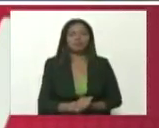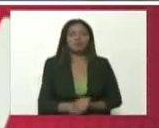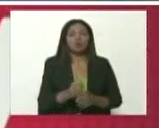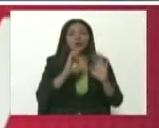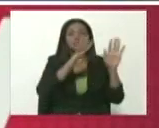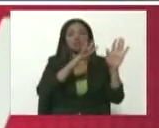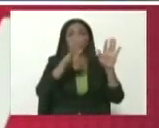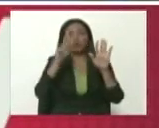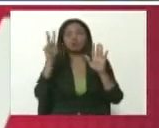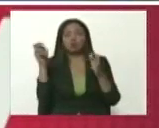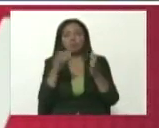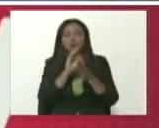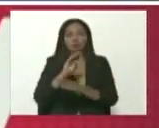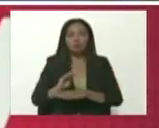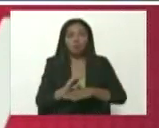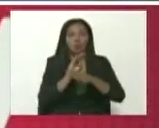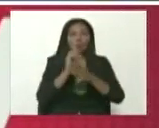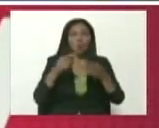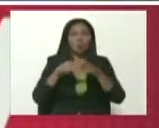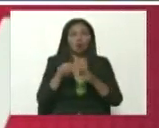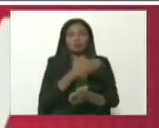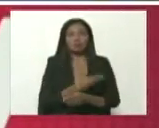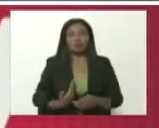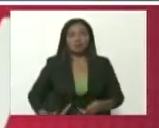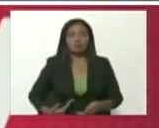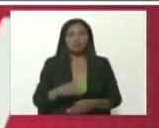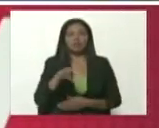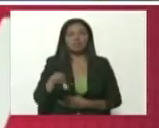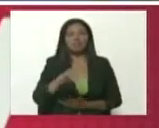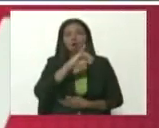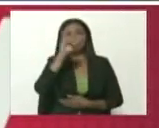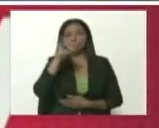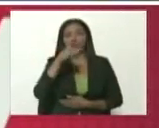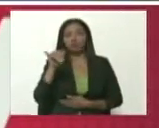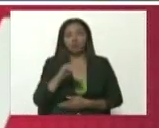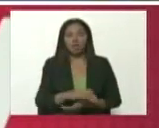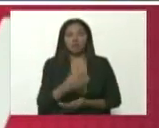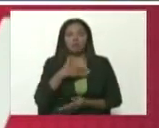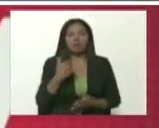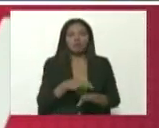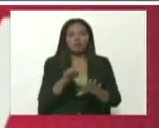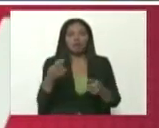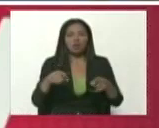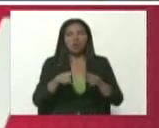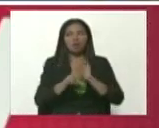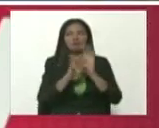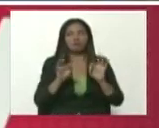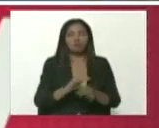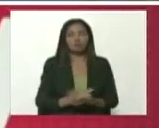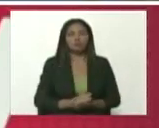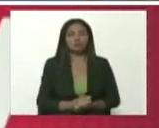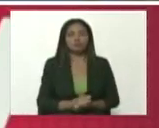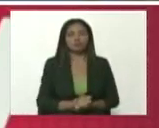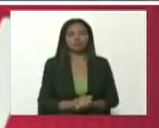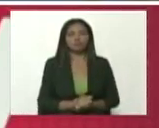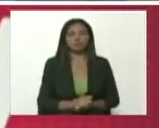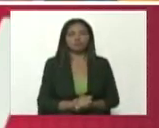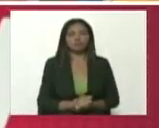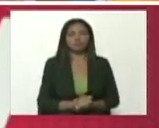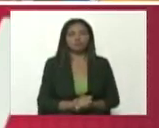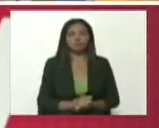904.92 camaradas protegidos, camarada presidente, desde el estado Zulia. Quiero dejar con usted, camarada presidente, a la